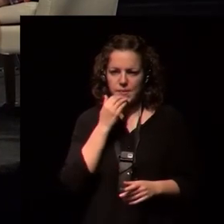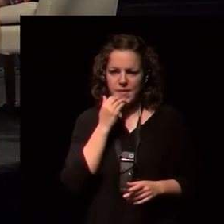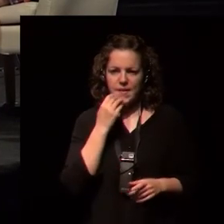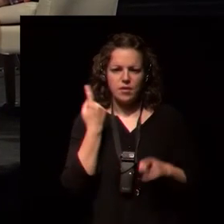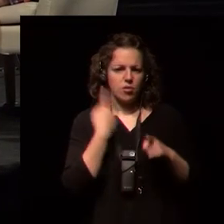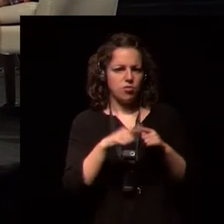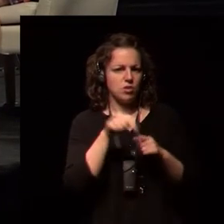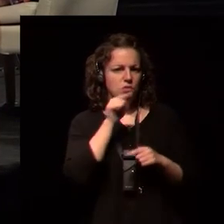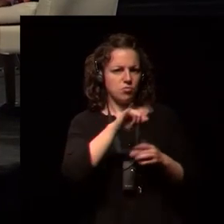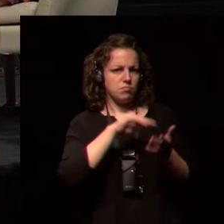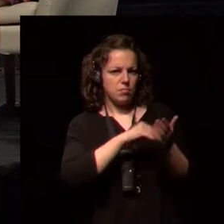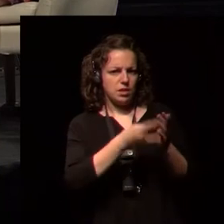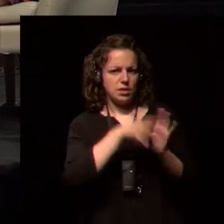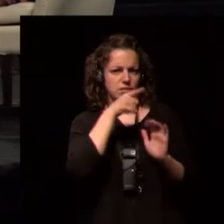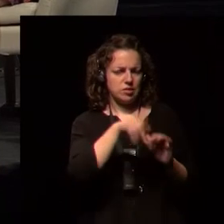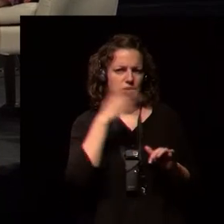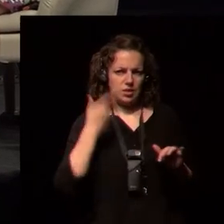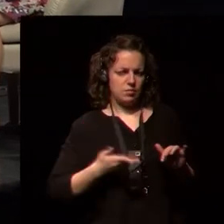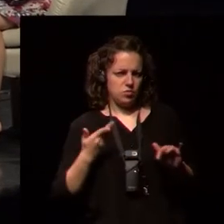es crucial.